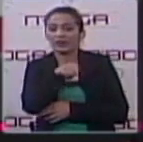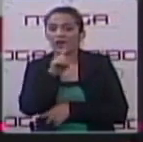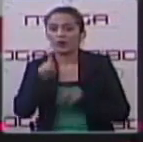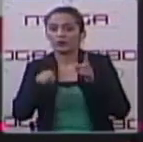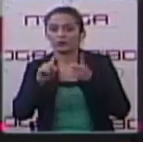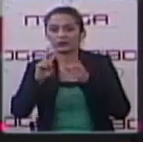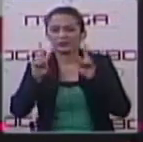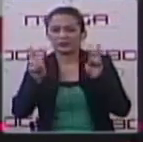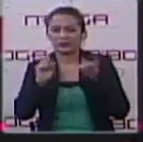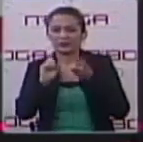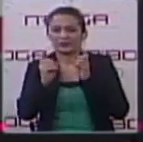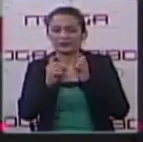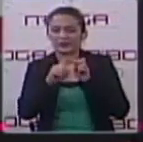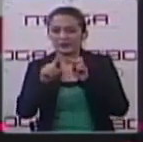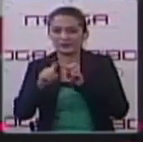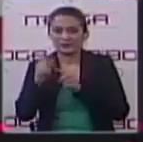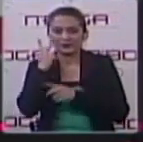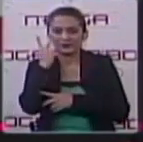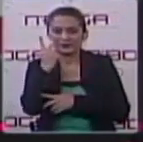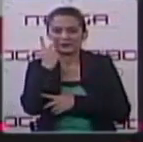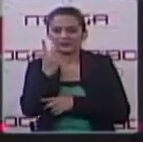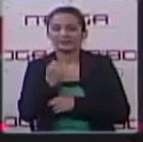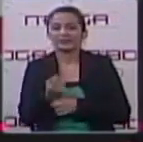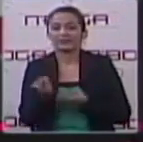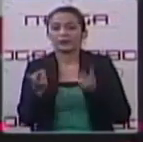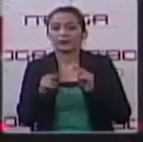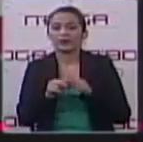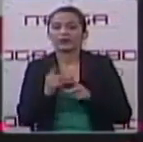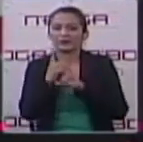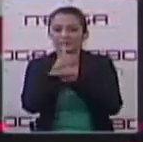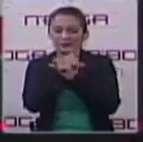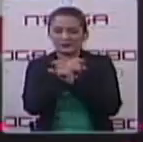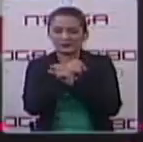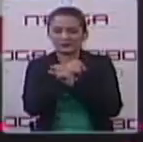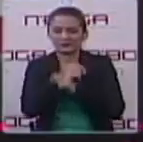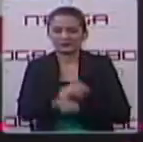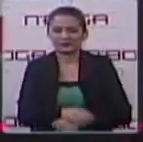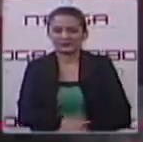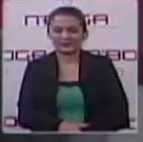renovada visítennos en Twitter en